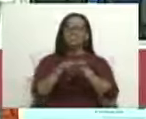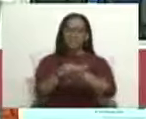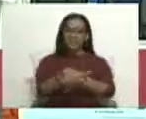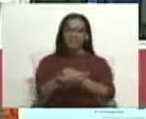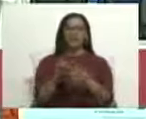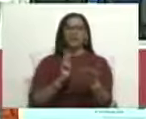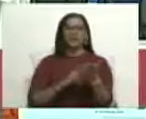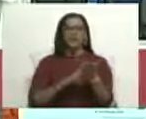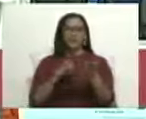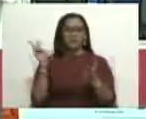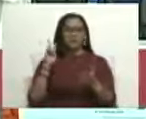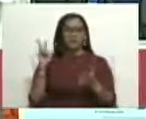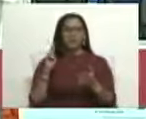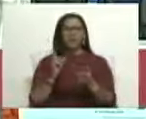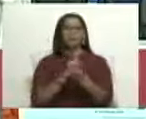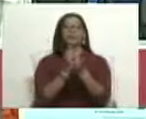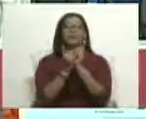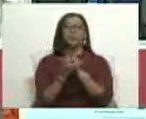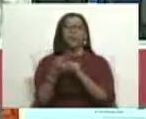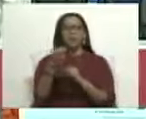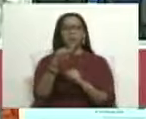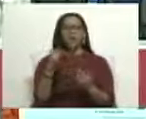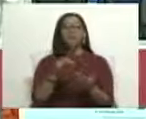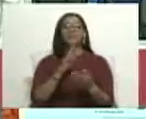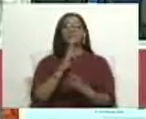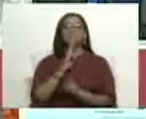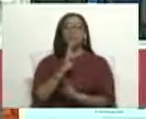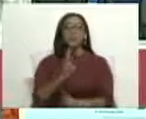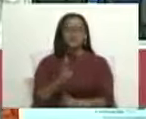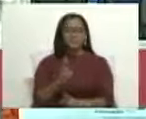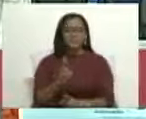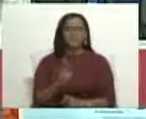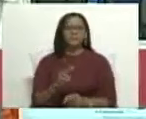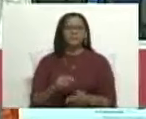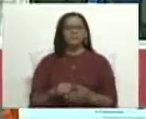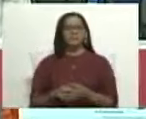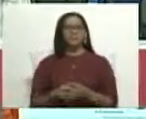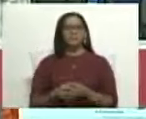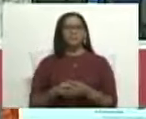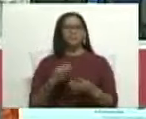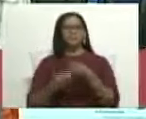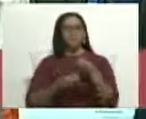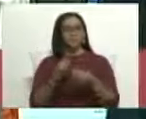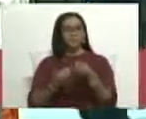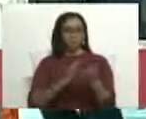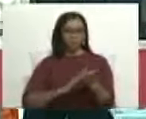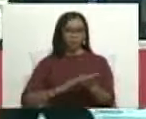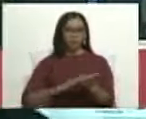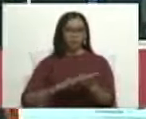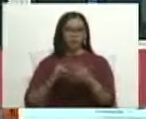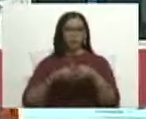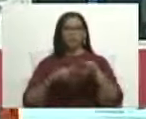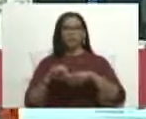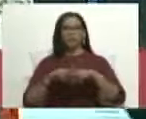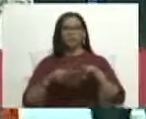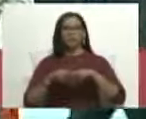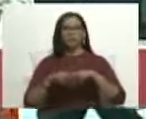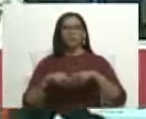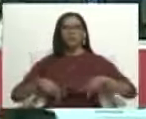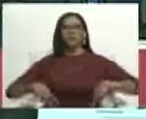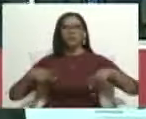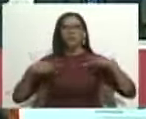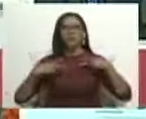para transformarla y buscar respuestas en aras de generar soluciones y construir una